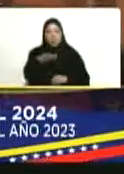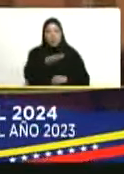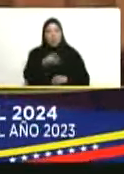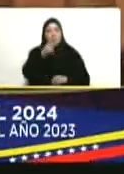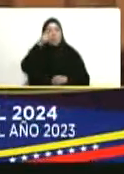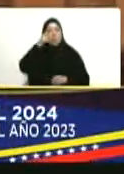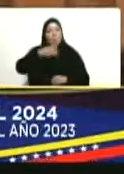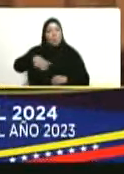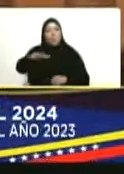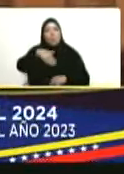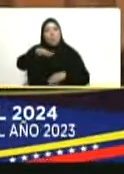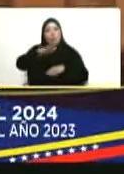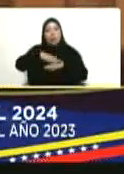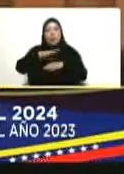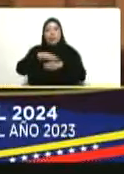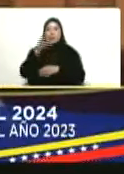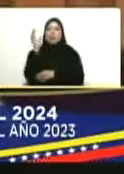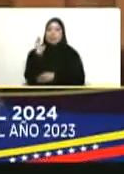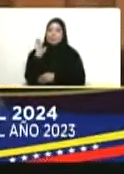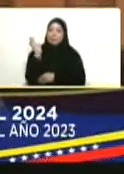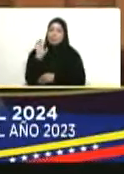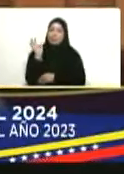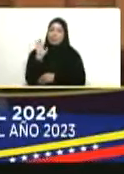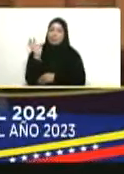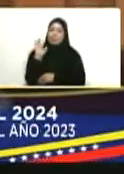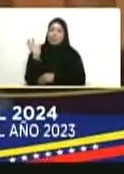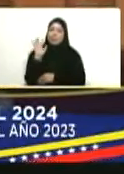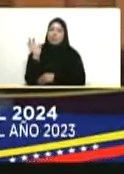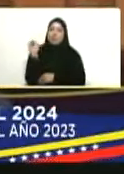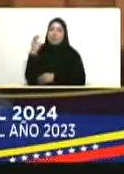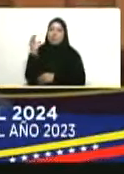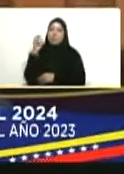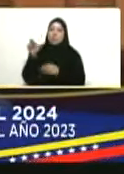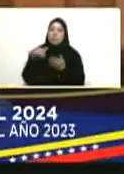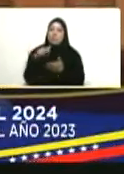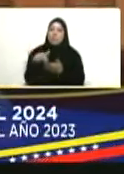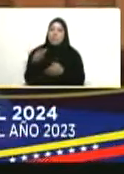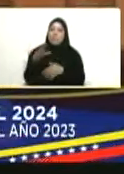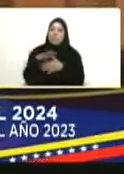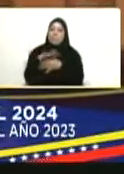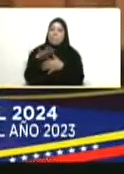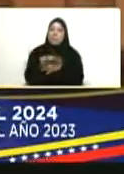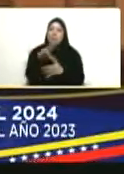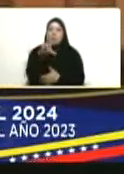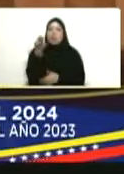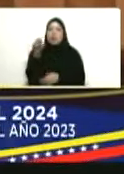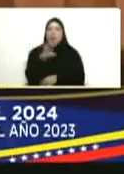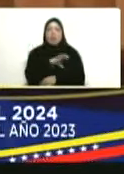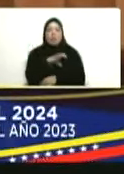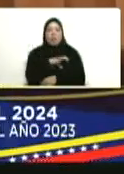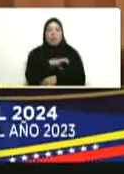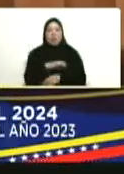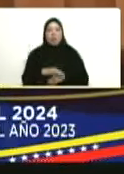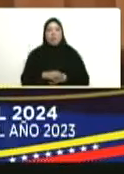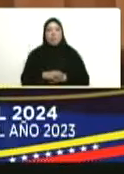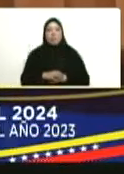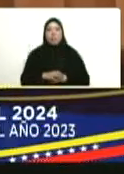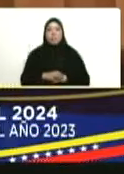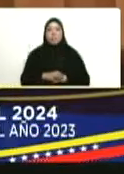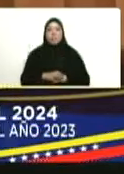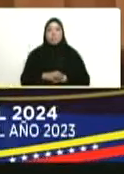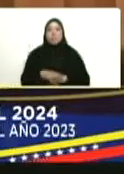pública que ha convocado la Asamblea Nacional el día de ayer, martes 30 de enero.